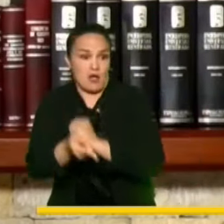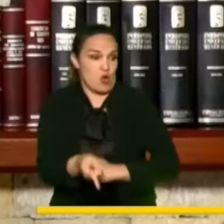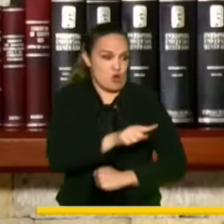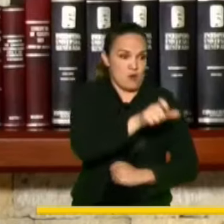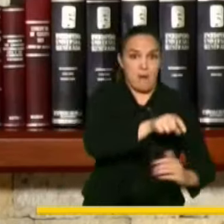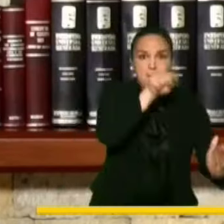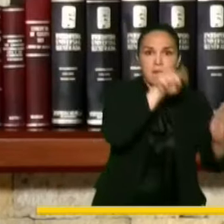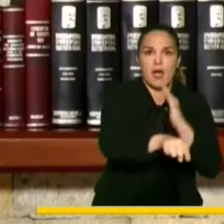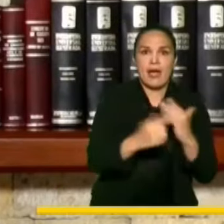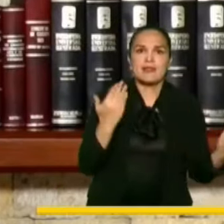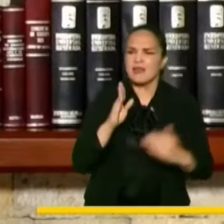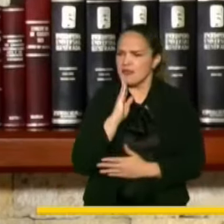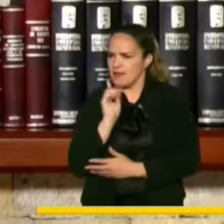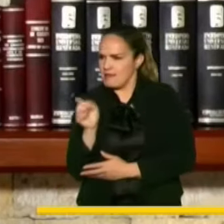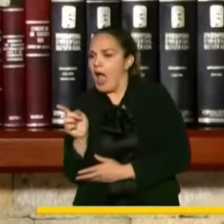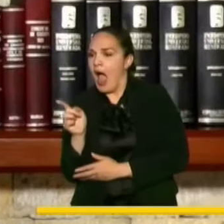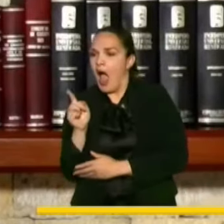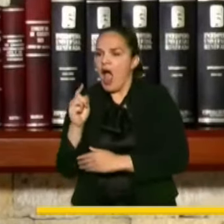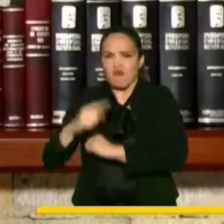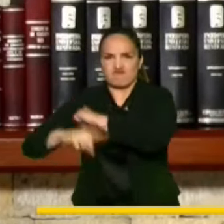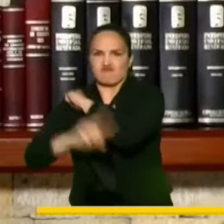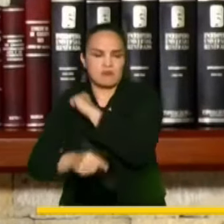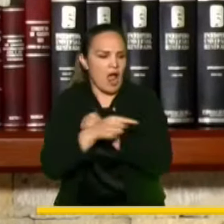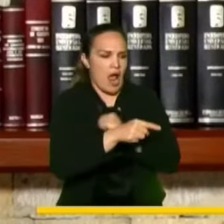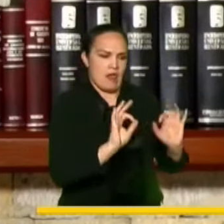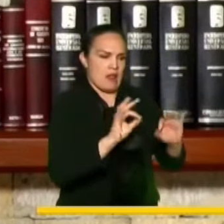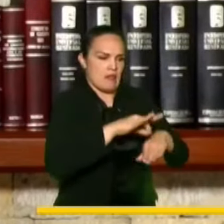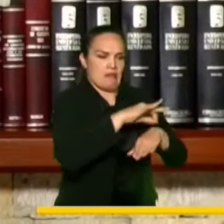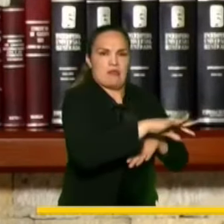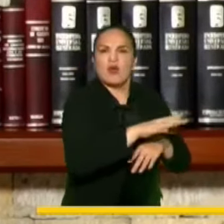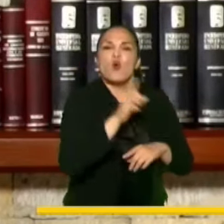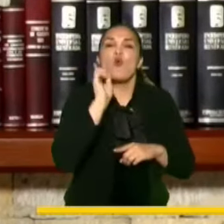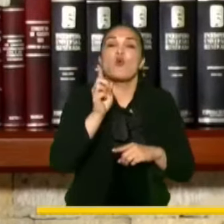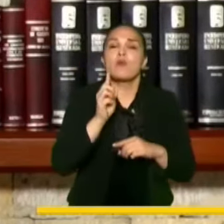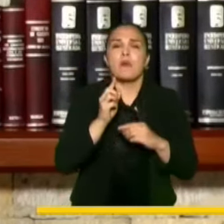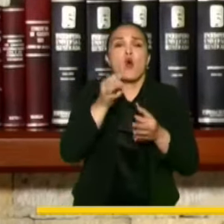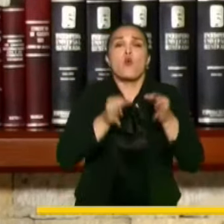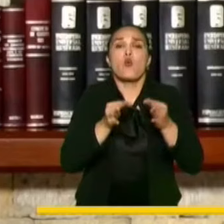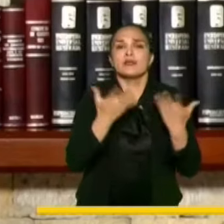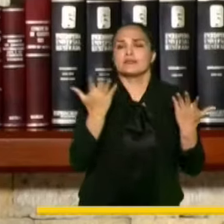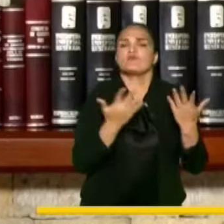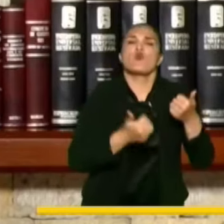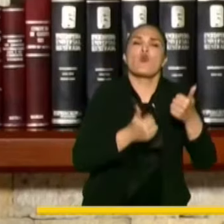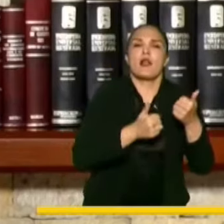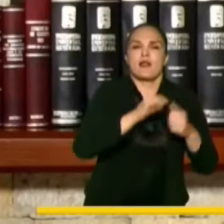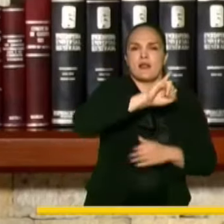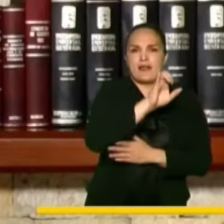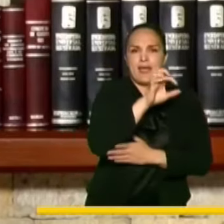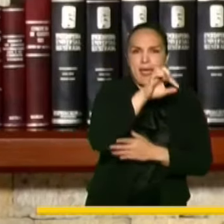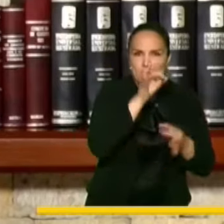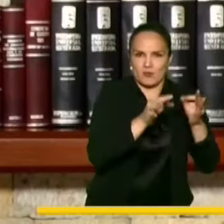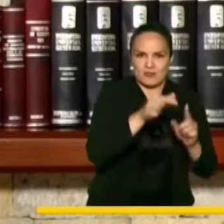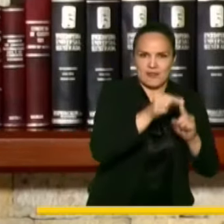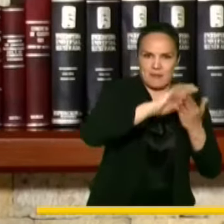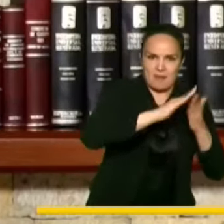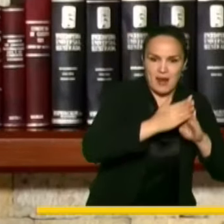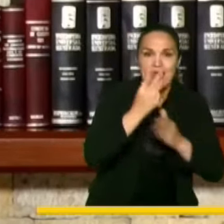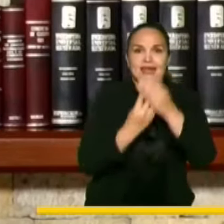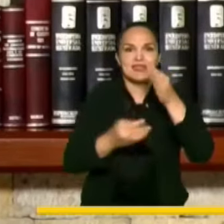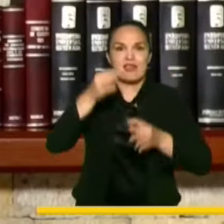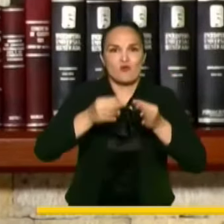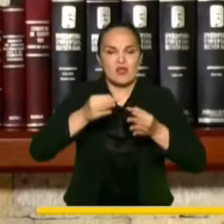delincuenciales involucrados, o en la JEP, o en los tribunales de justicia y paz, o en la justicia ordinaria. Y así